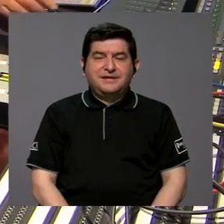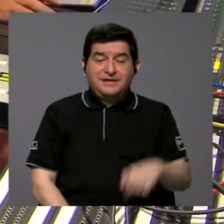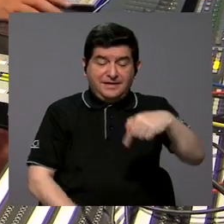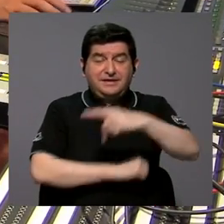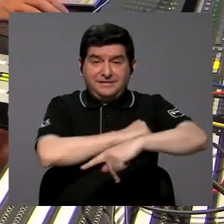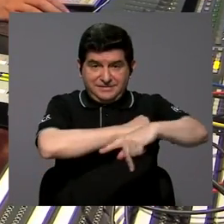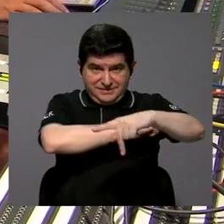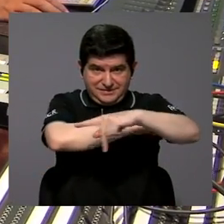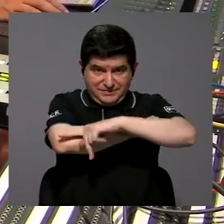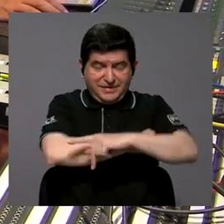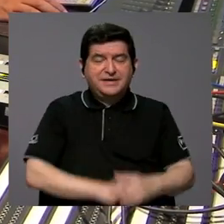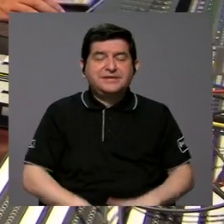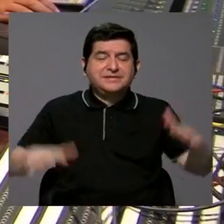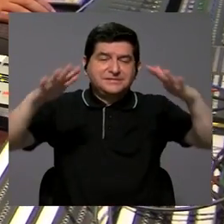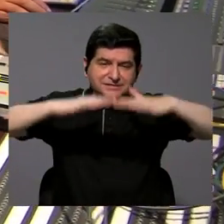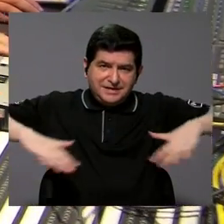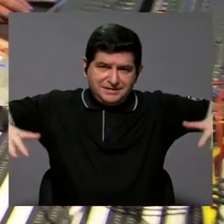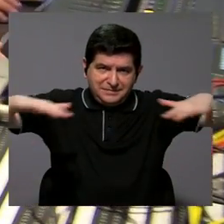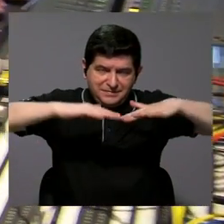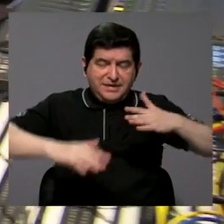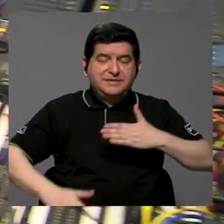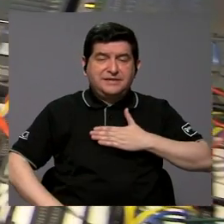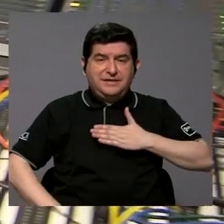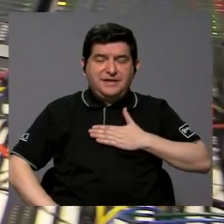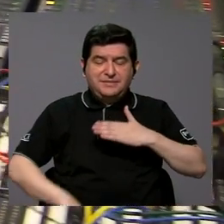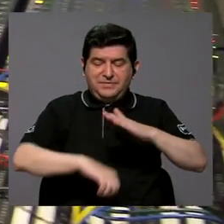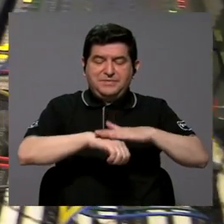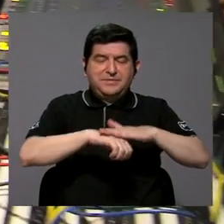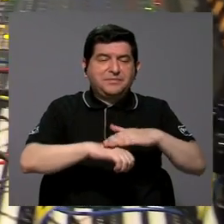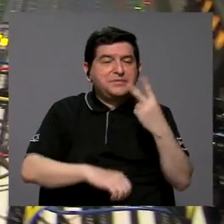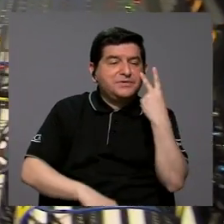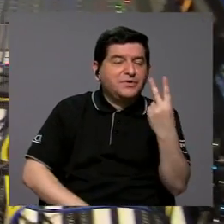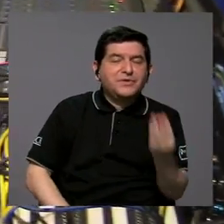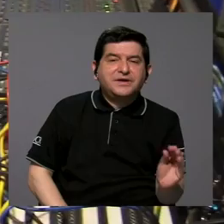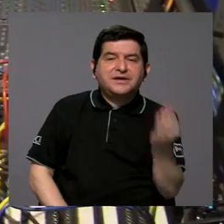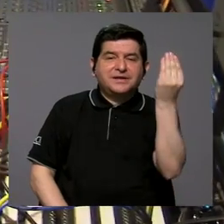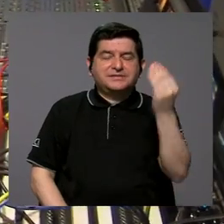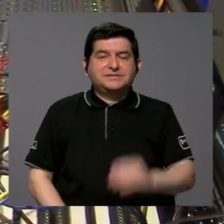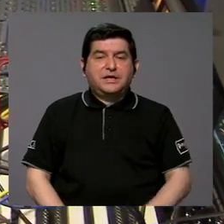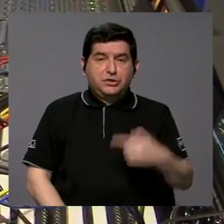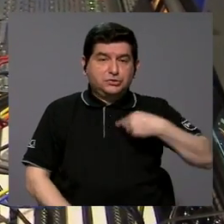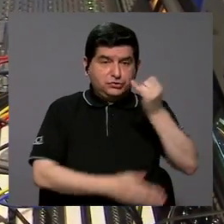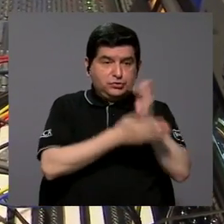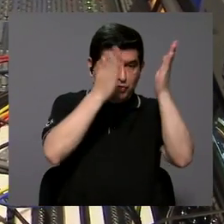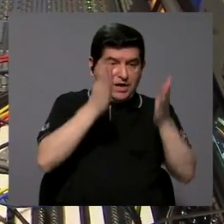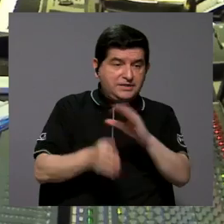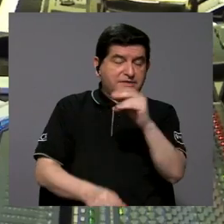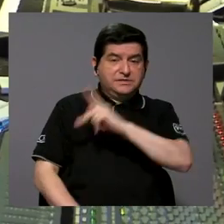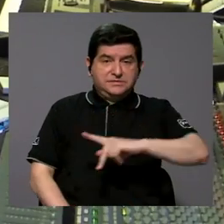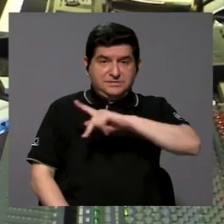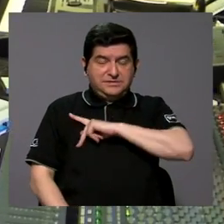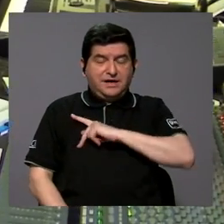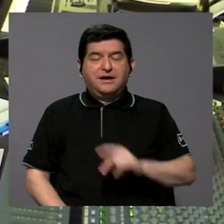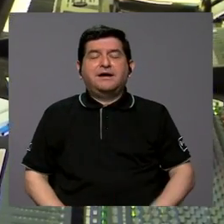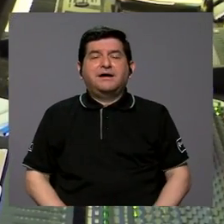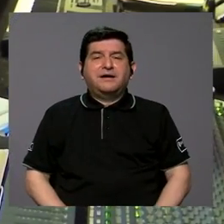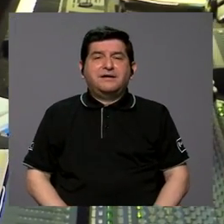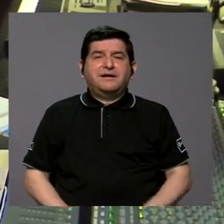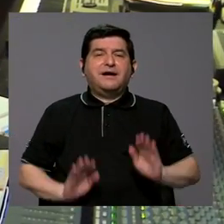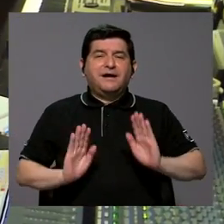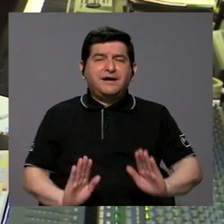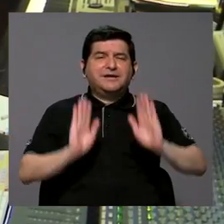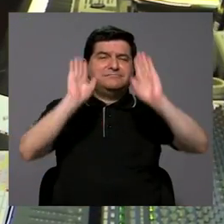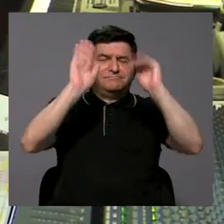país, con el ambiente que me vio crecer como artista y como persona, es maravilloso, porque se trata de